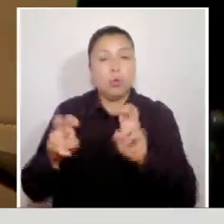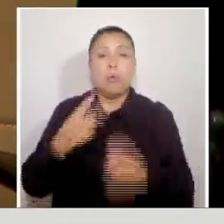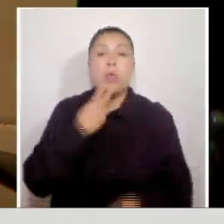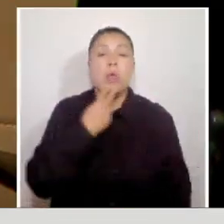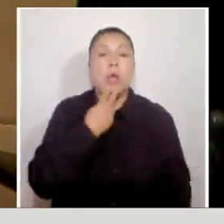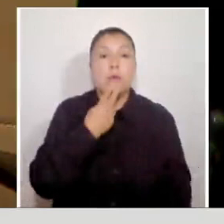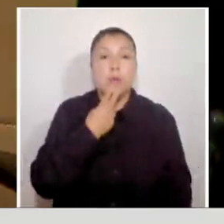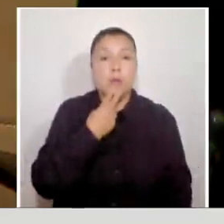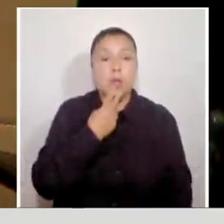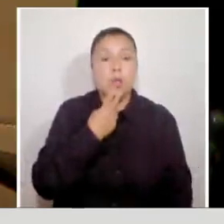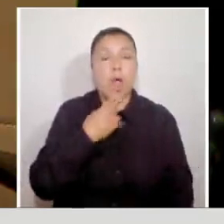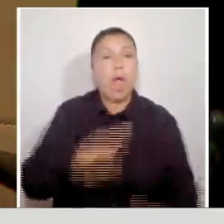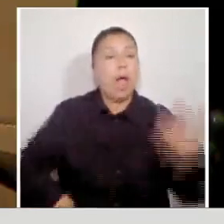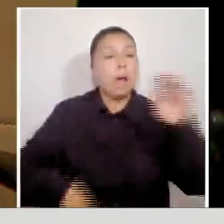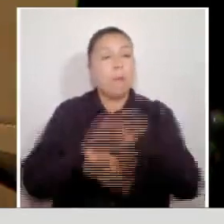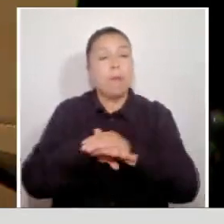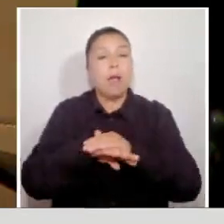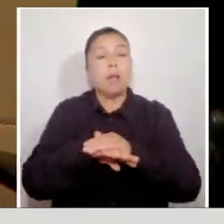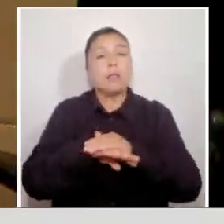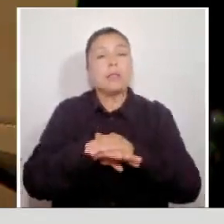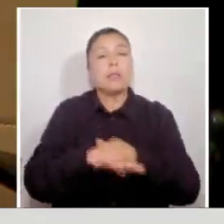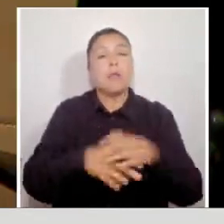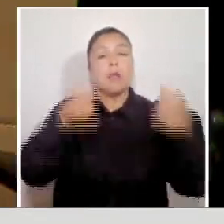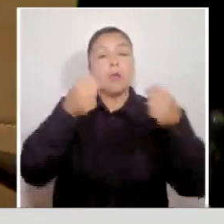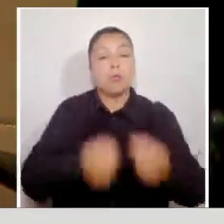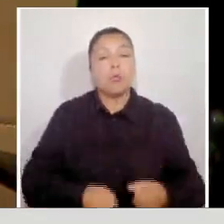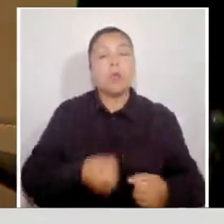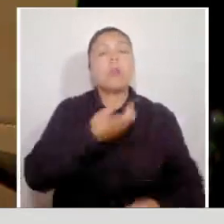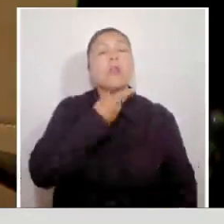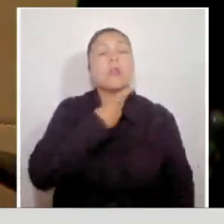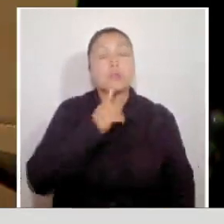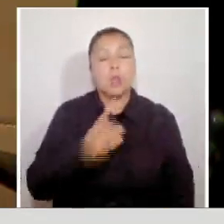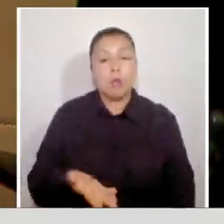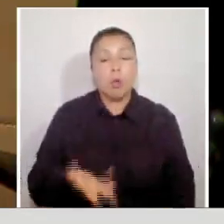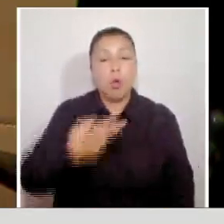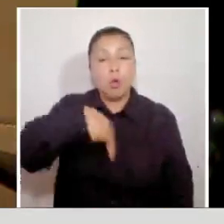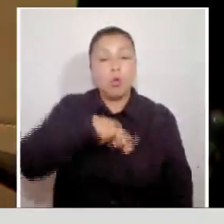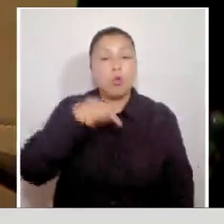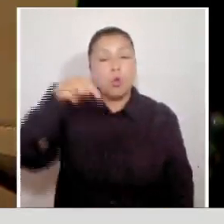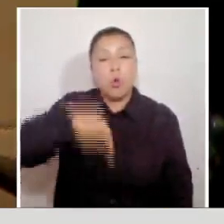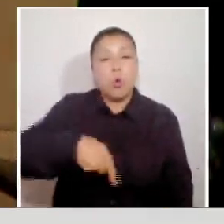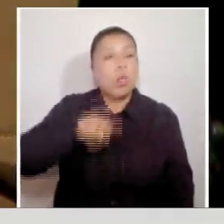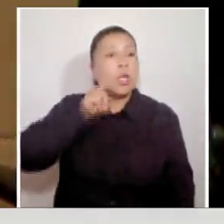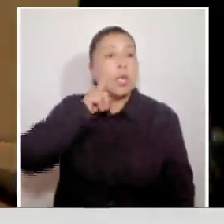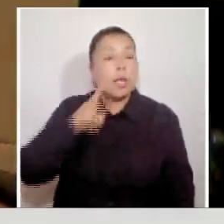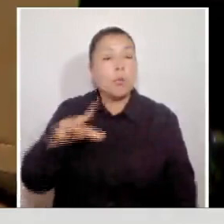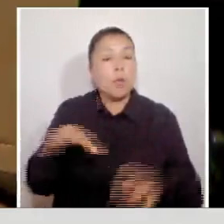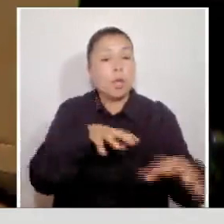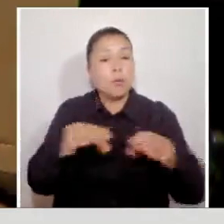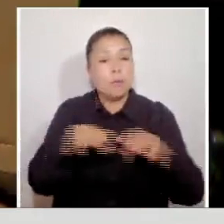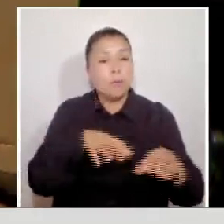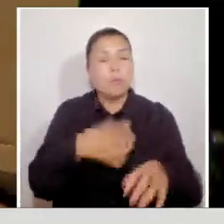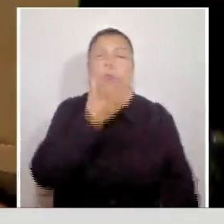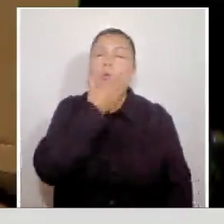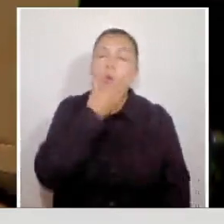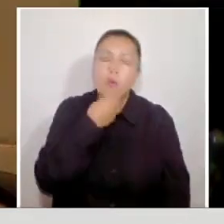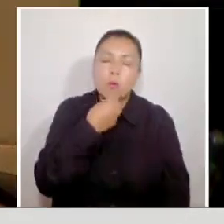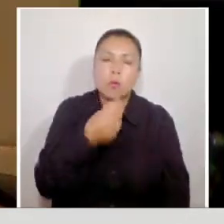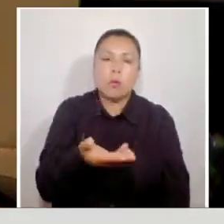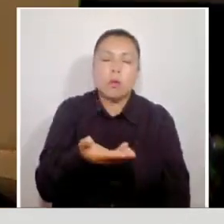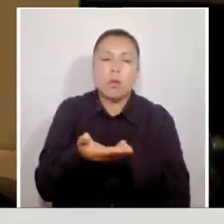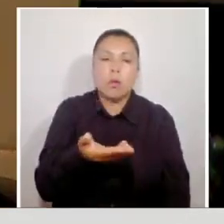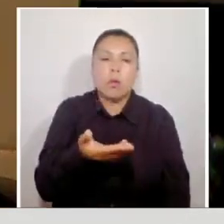al máximo de sus capacidades y deseos nosotros hoy día estamos con una actividad muy hermosa en el